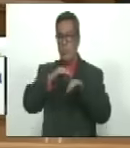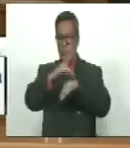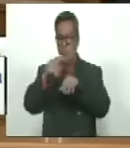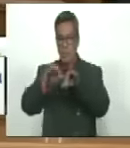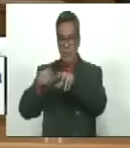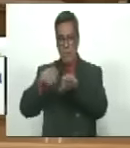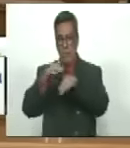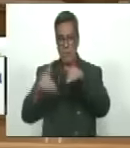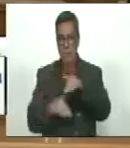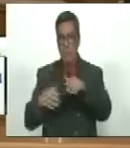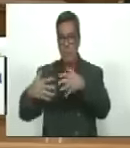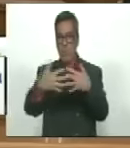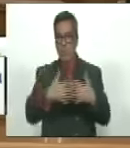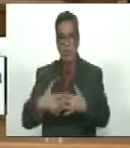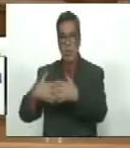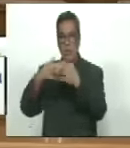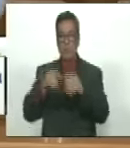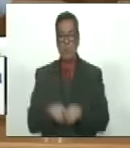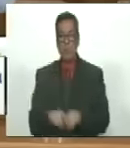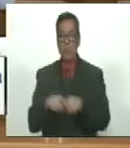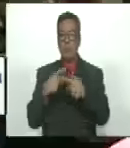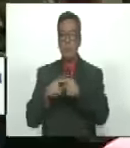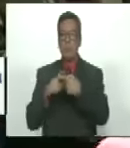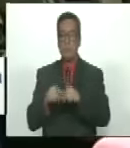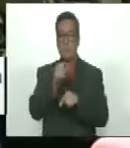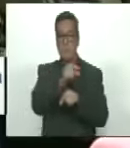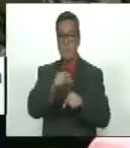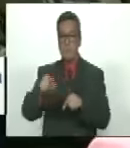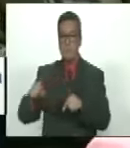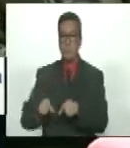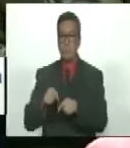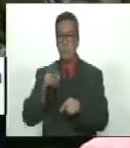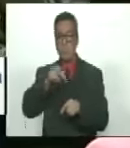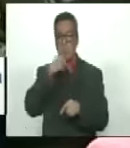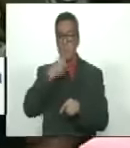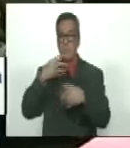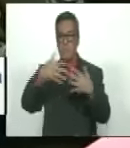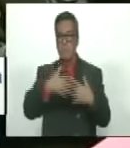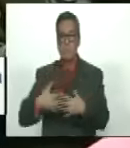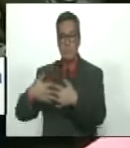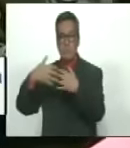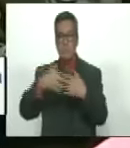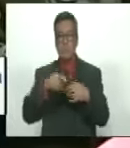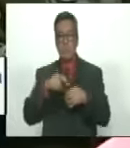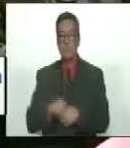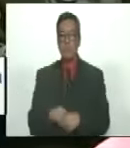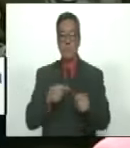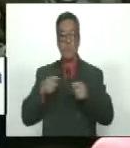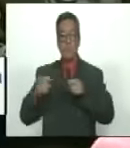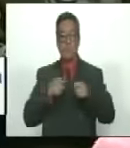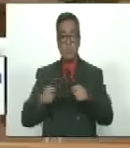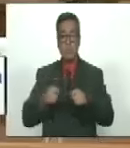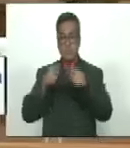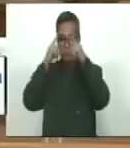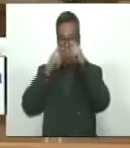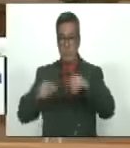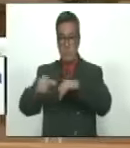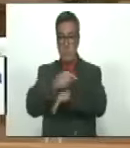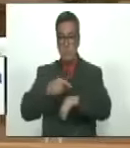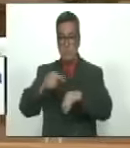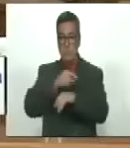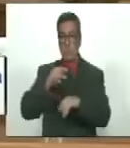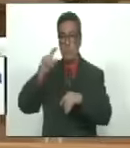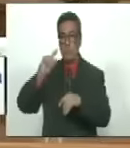Estado de los Estados Unidos, entre otros personajes de la política norteamericana, las acciones concretas del gobierno de la